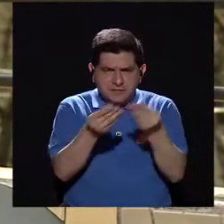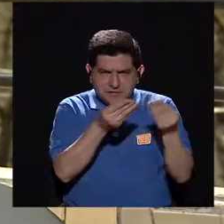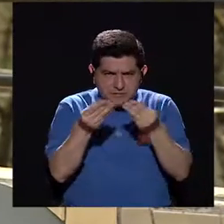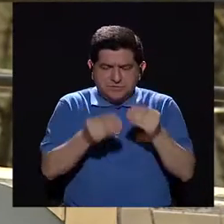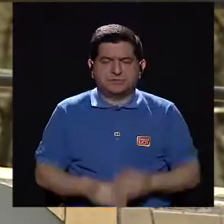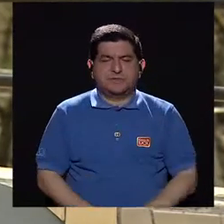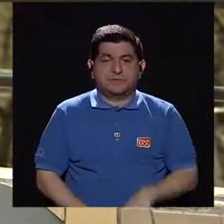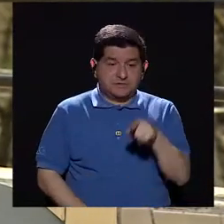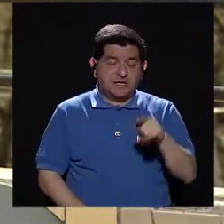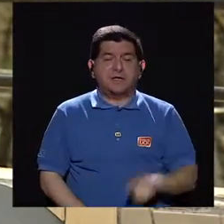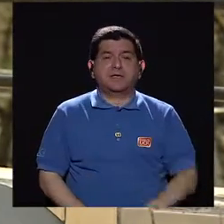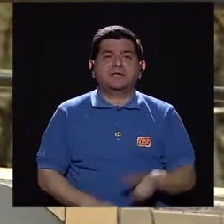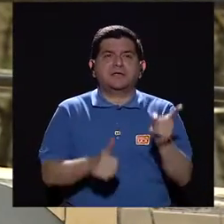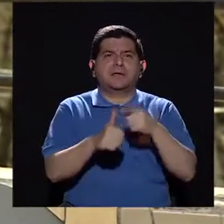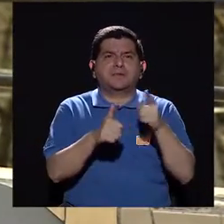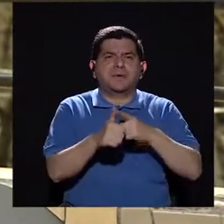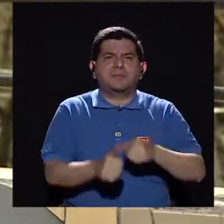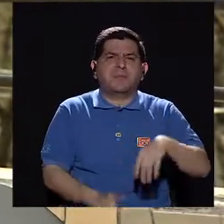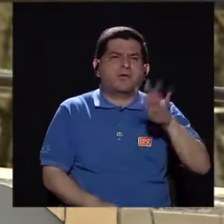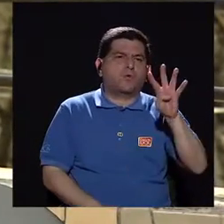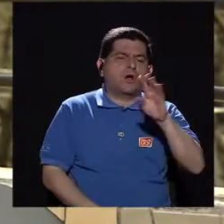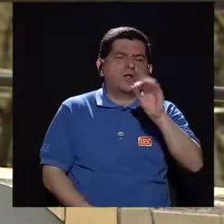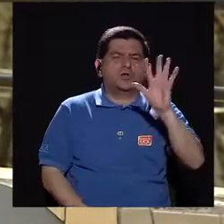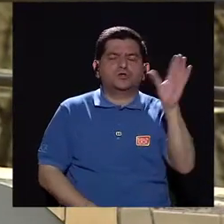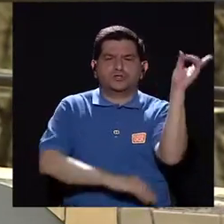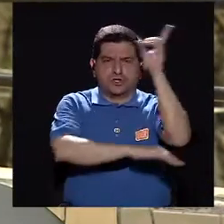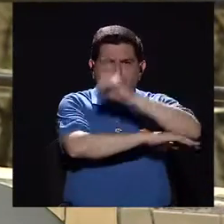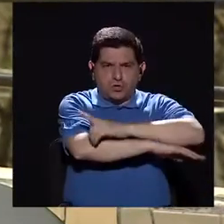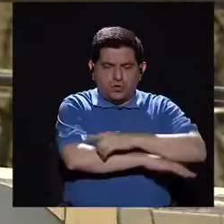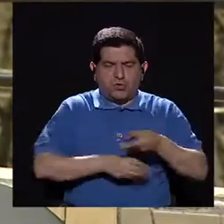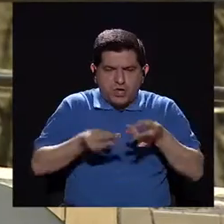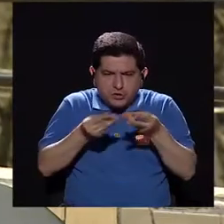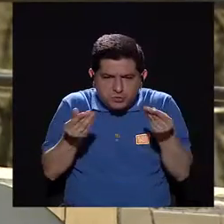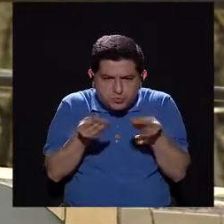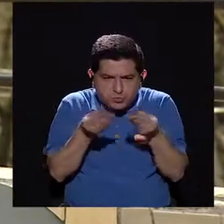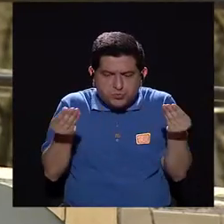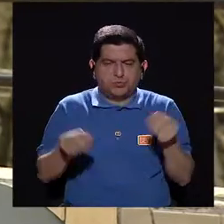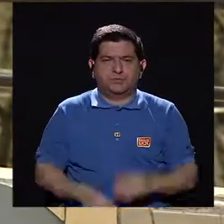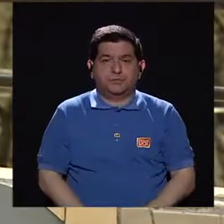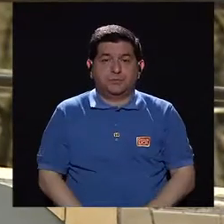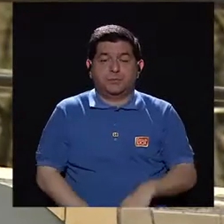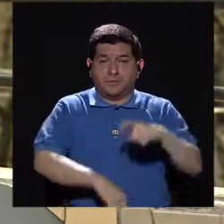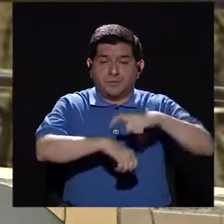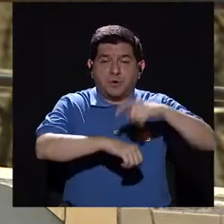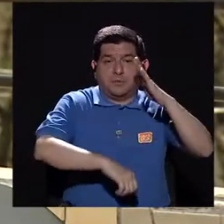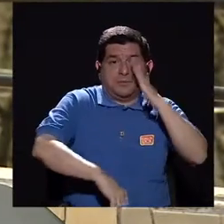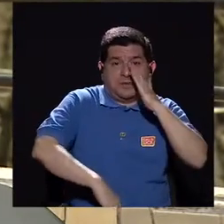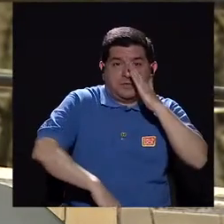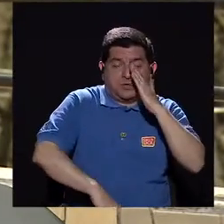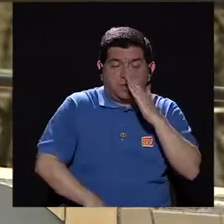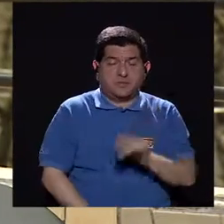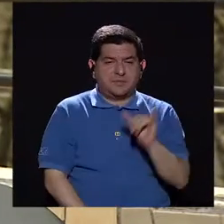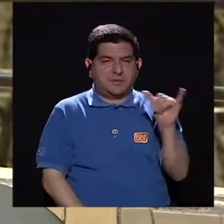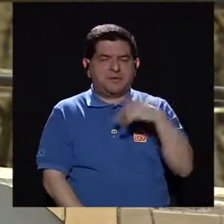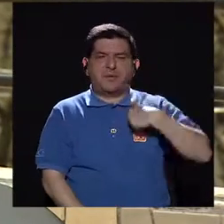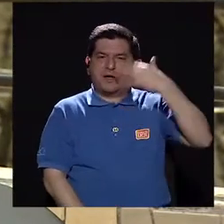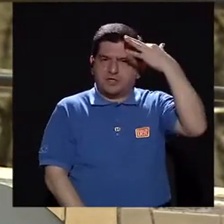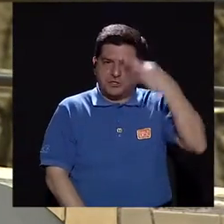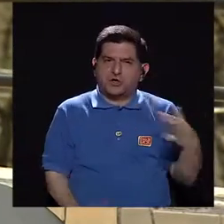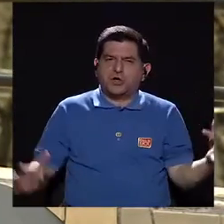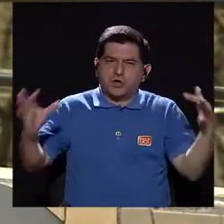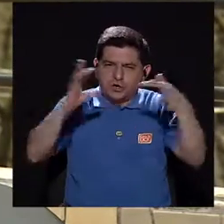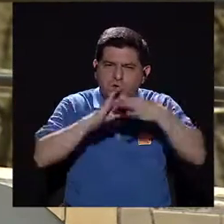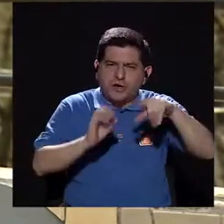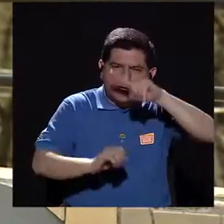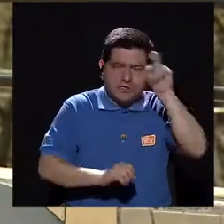Y esa lechita se va a generar durante los primeros 4 o 5 días, que es cuando la mamá, por ahí también